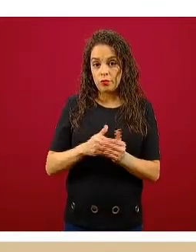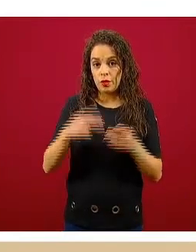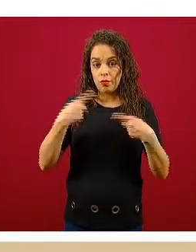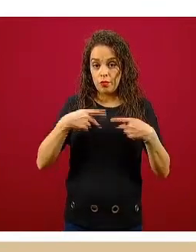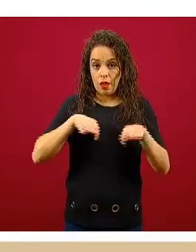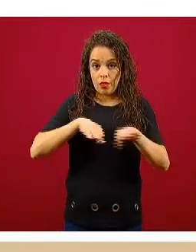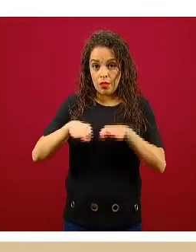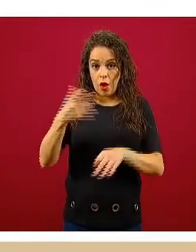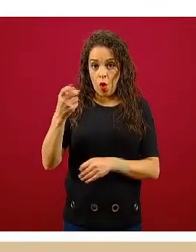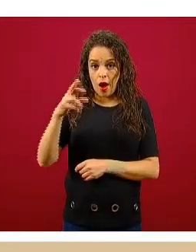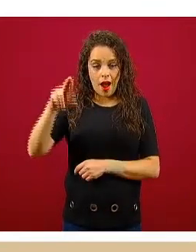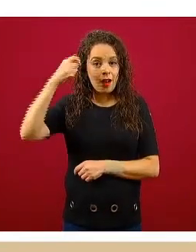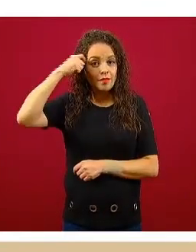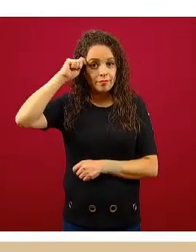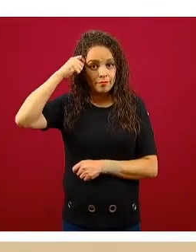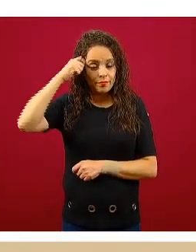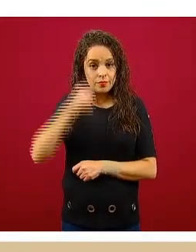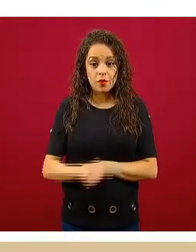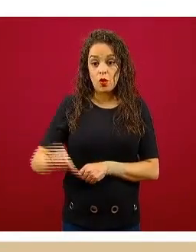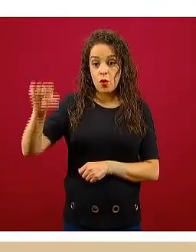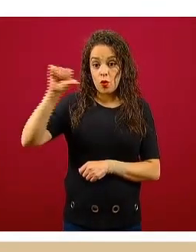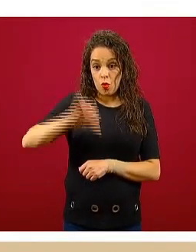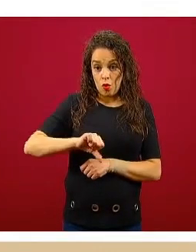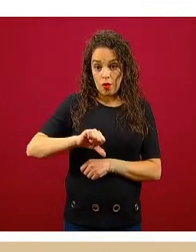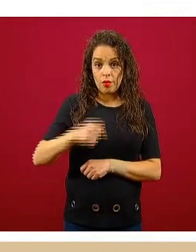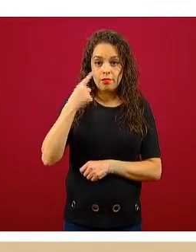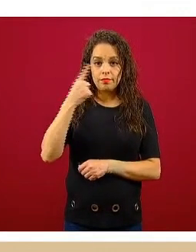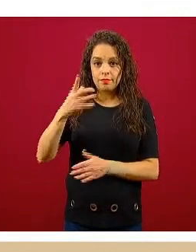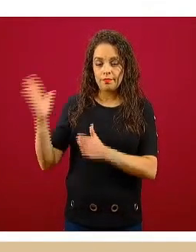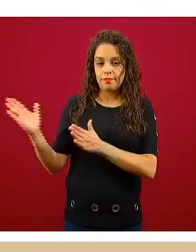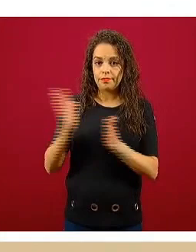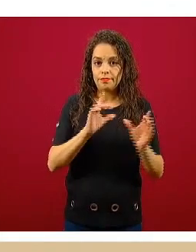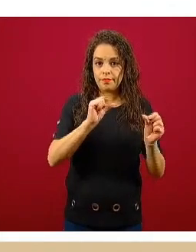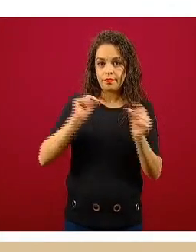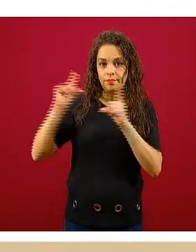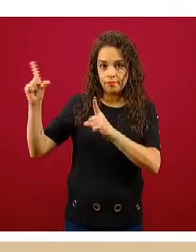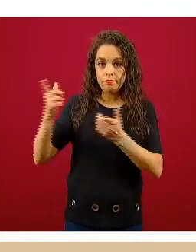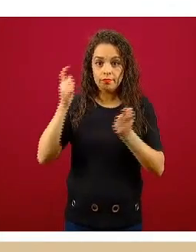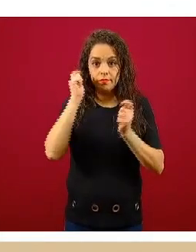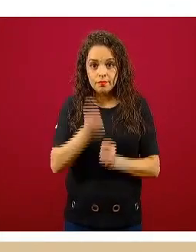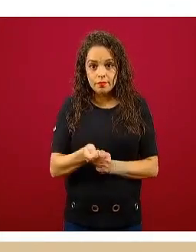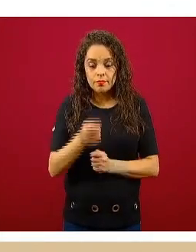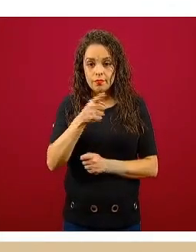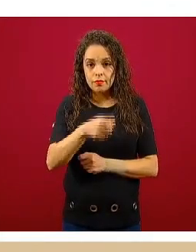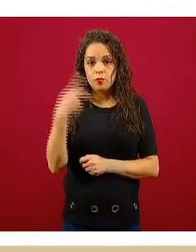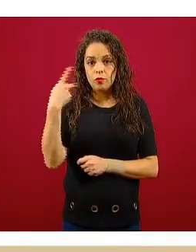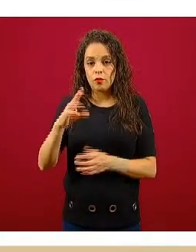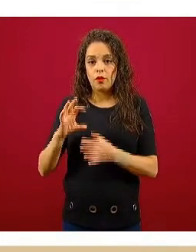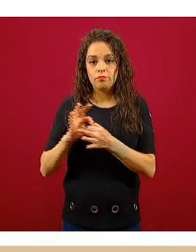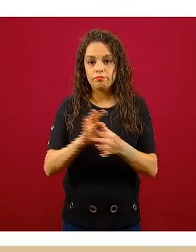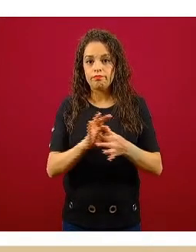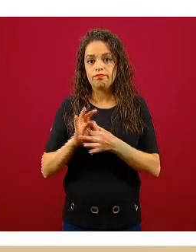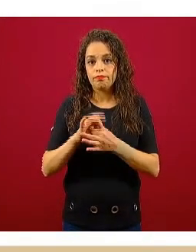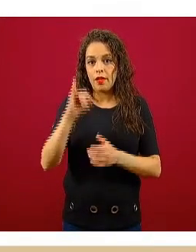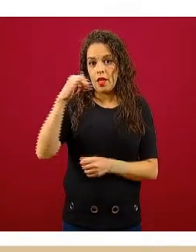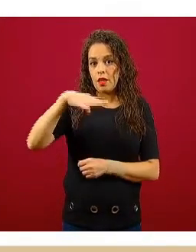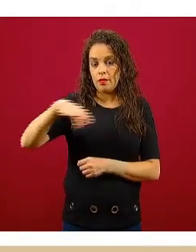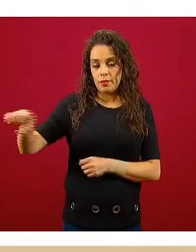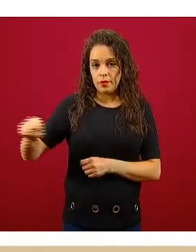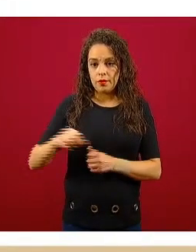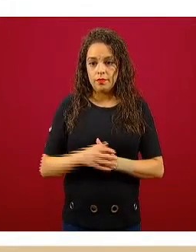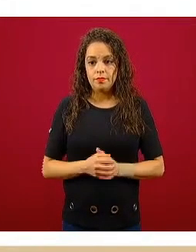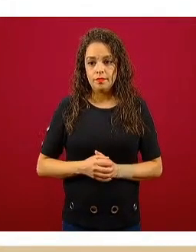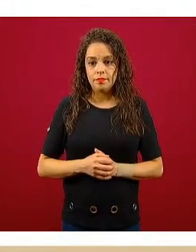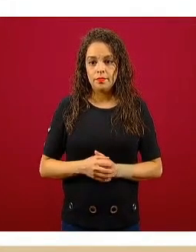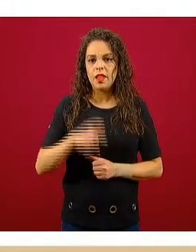y trabajadores del hogar, hoy, en la siguiente, los ampara el régimen ordinario del Seguro Social. Esto es el